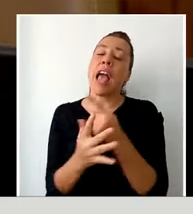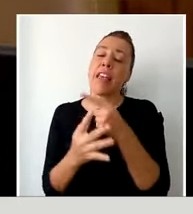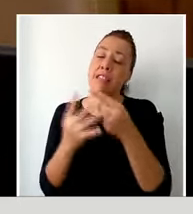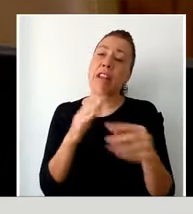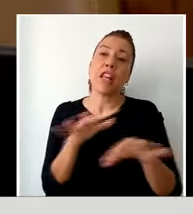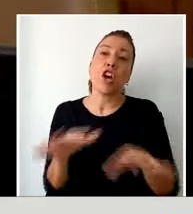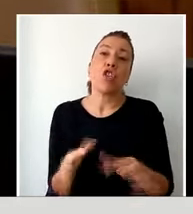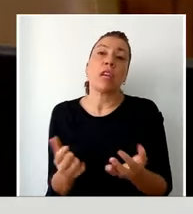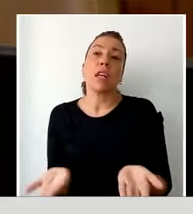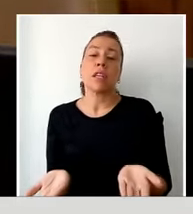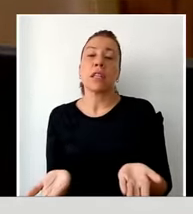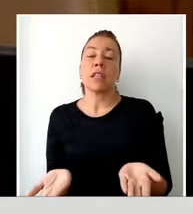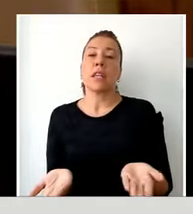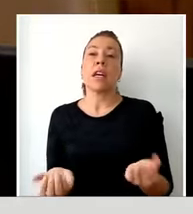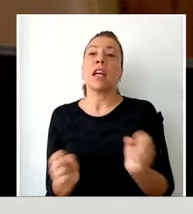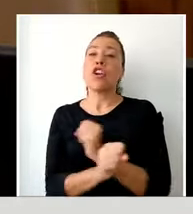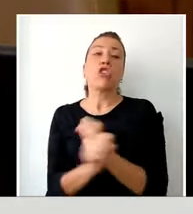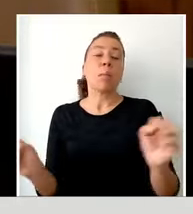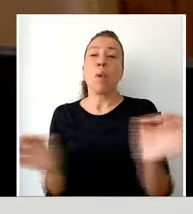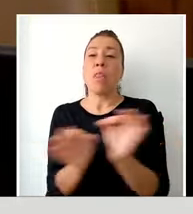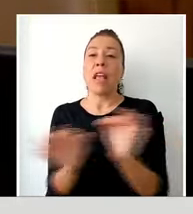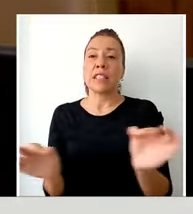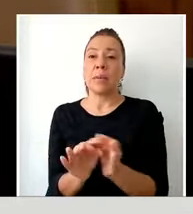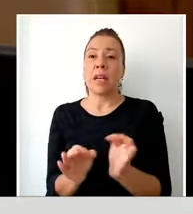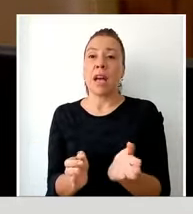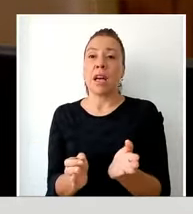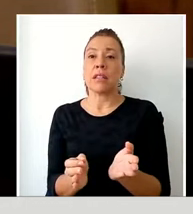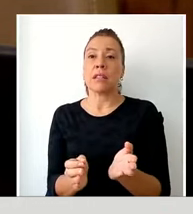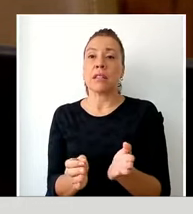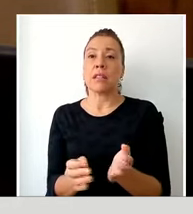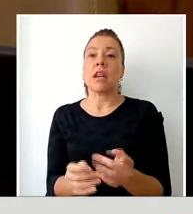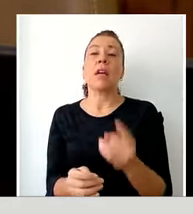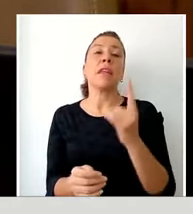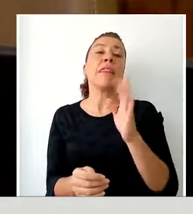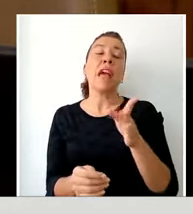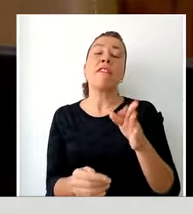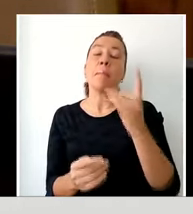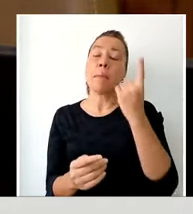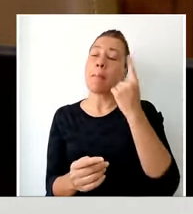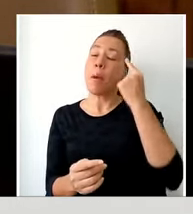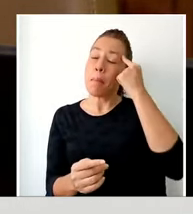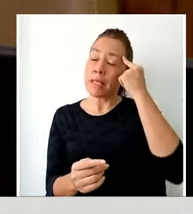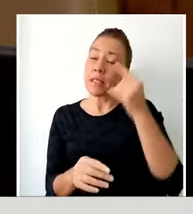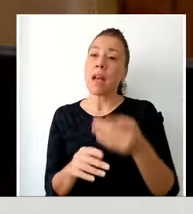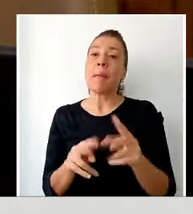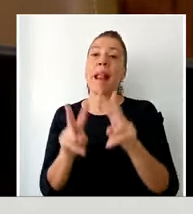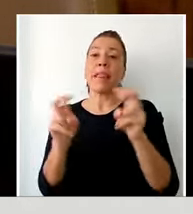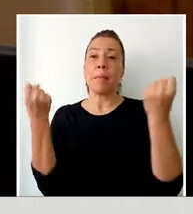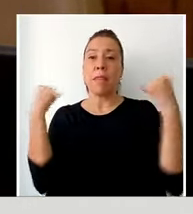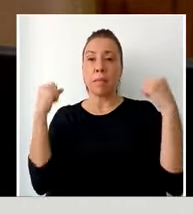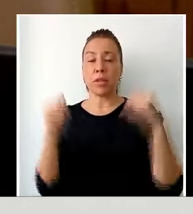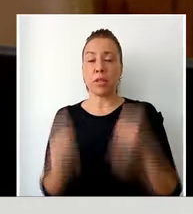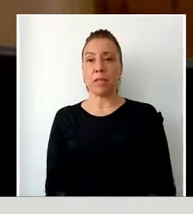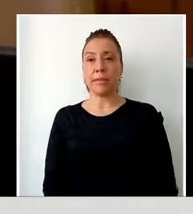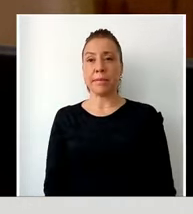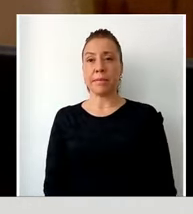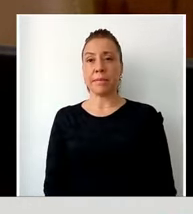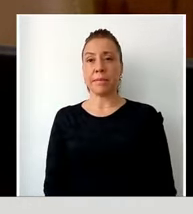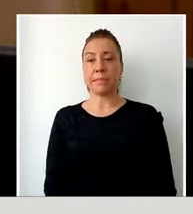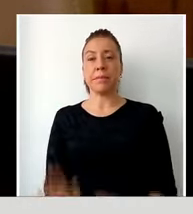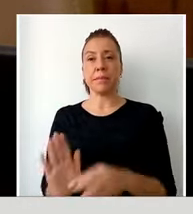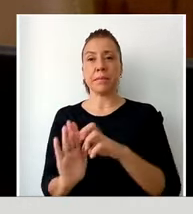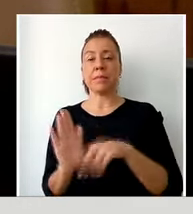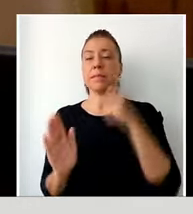inexplicable que no se tomen en la práctica deportiva este proyecto presidenta implica que las instituciones